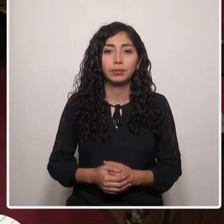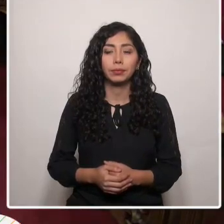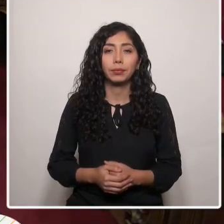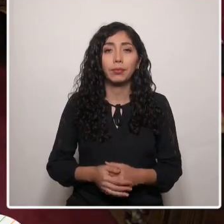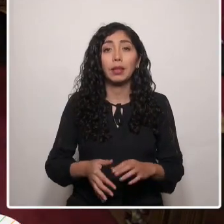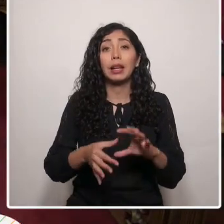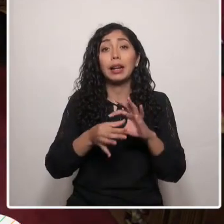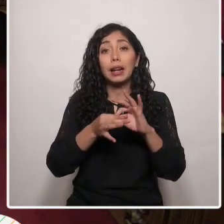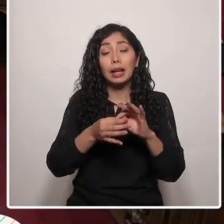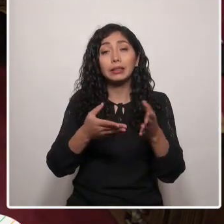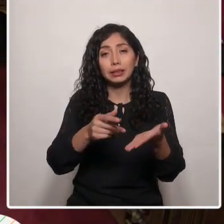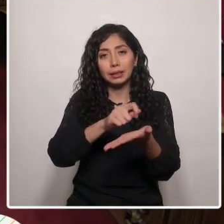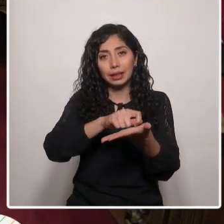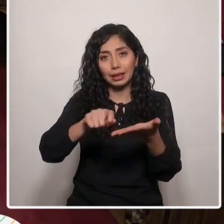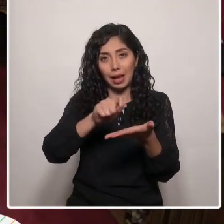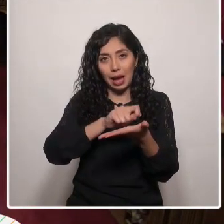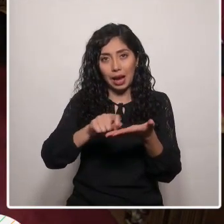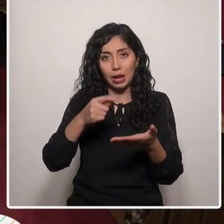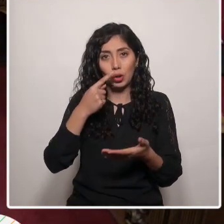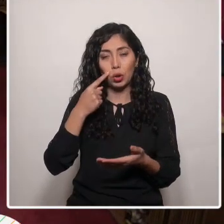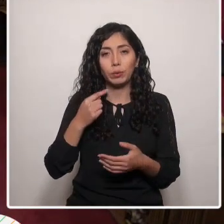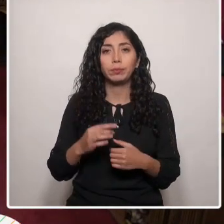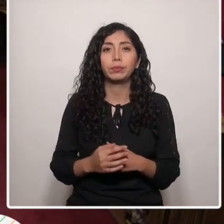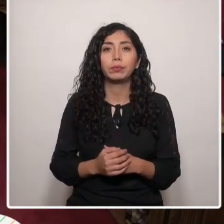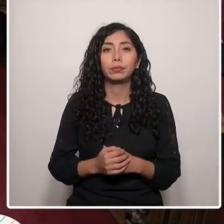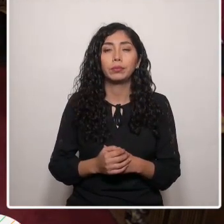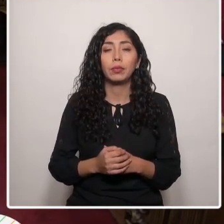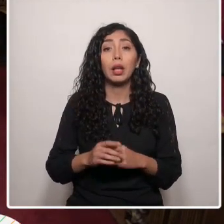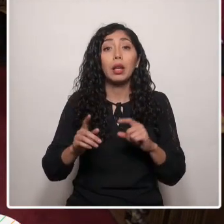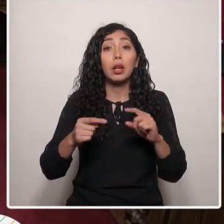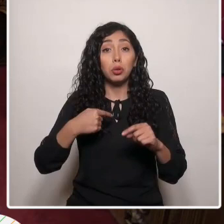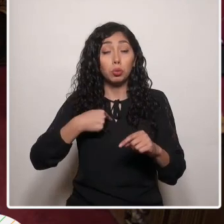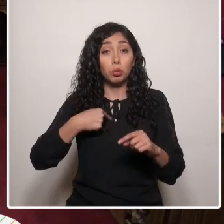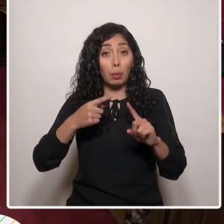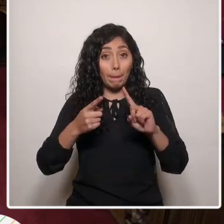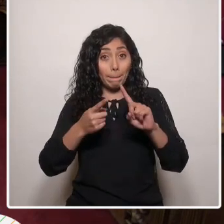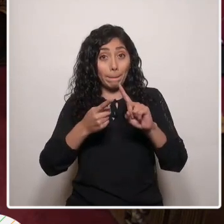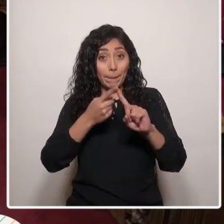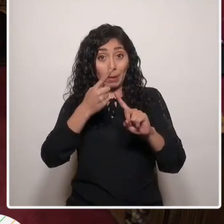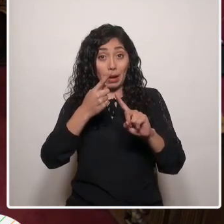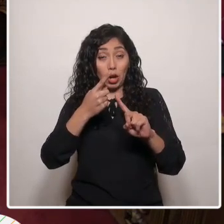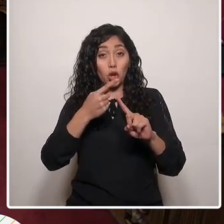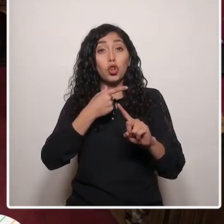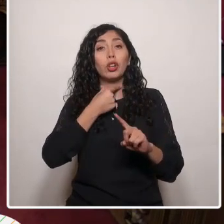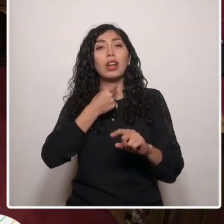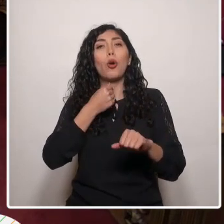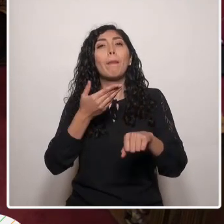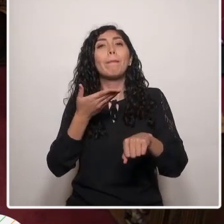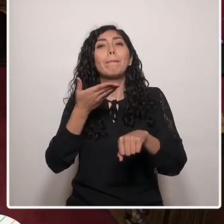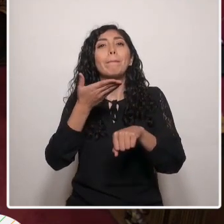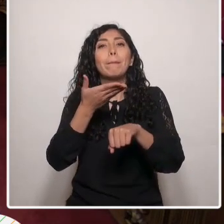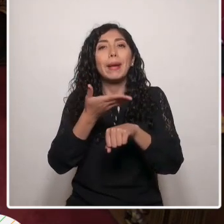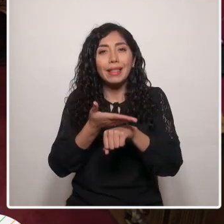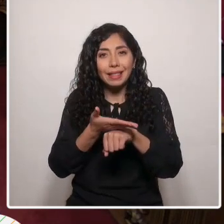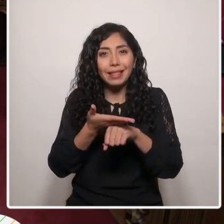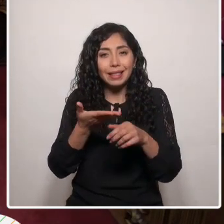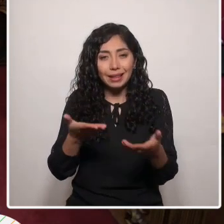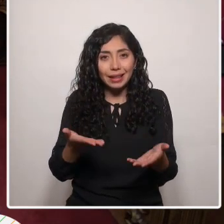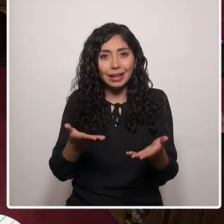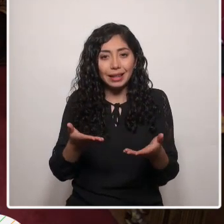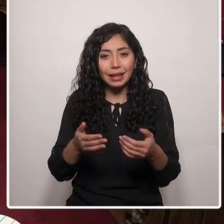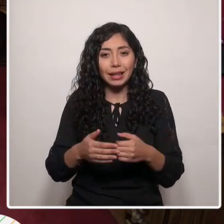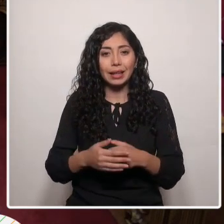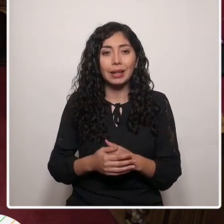Gracias, señor secretario. En primer lugar, quiero solicitar que para avanzar, dado que el señor secretario